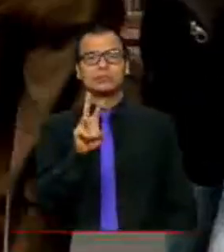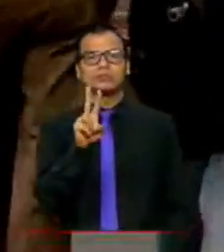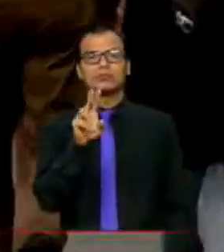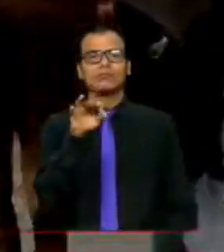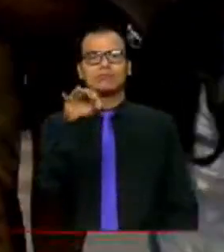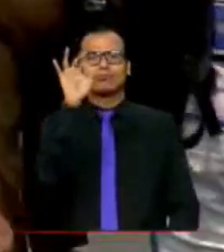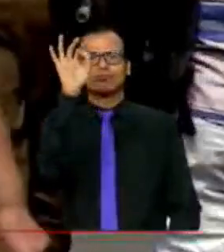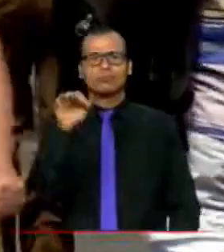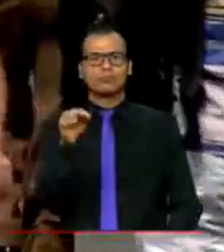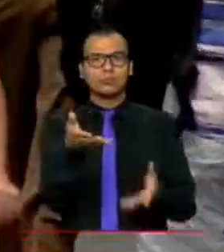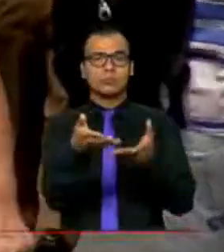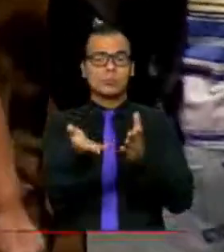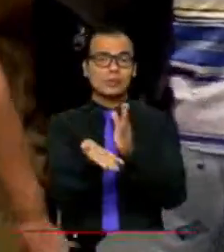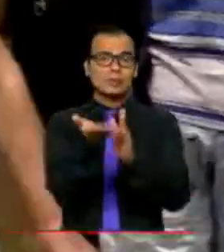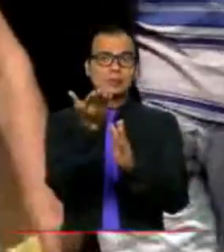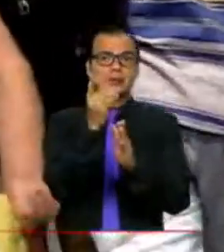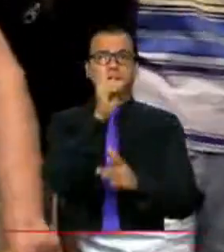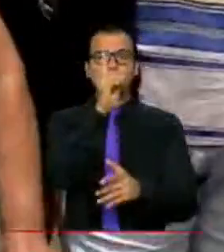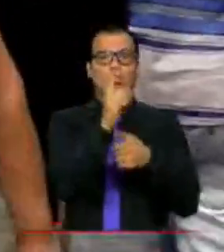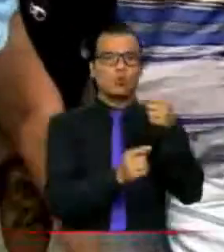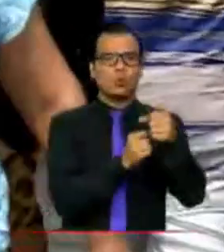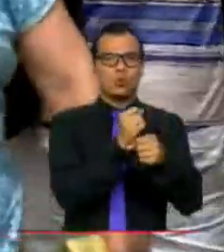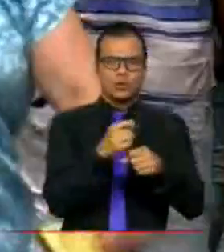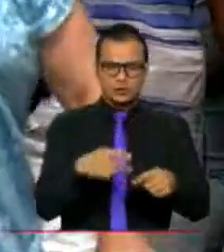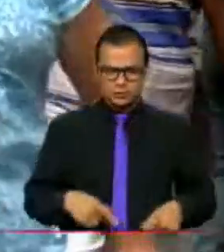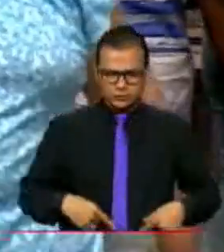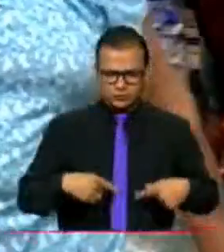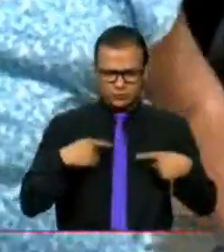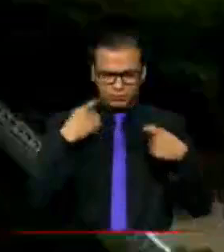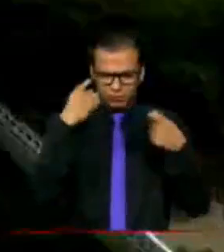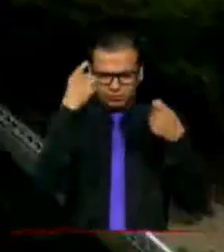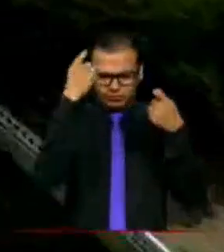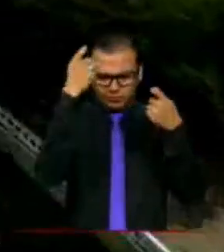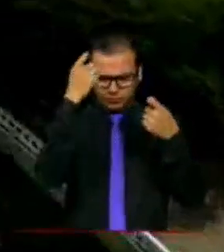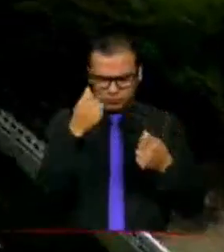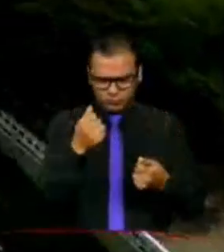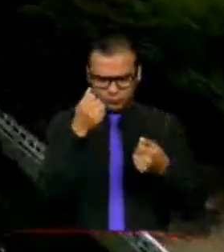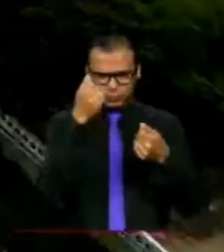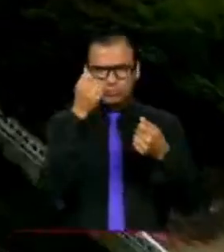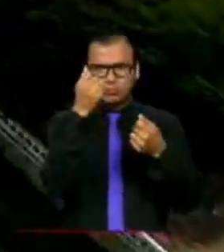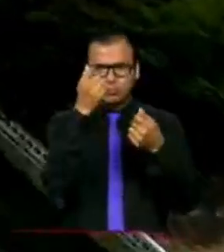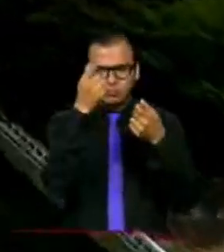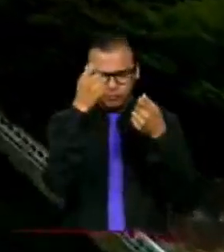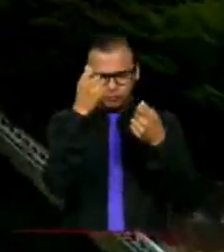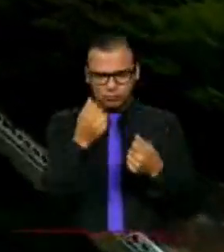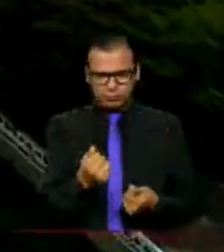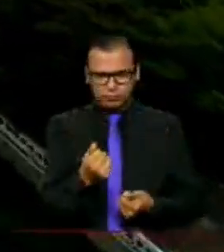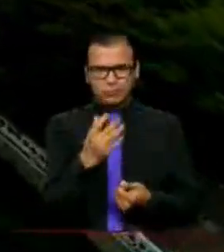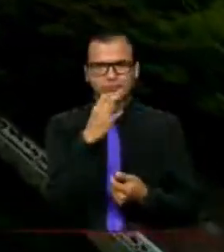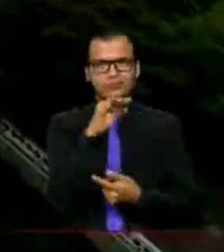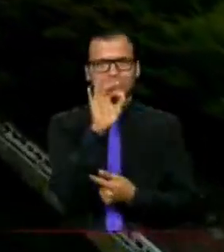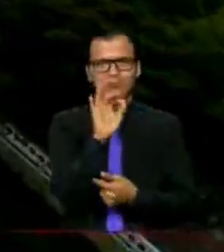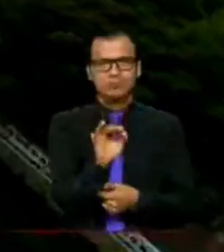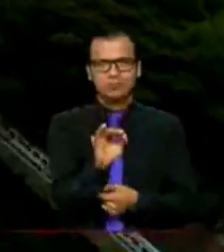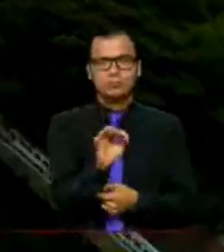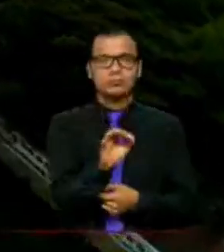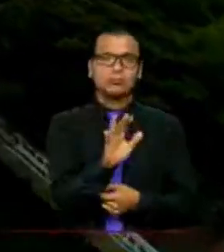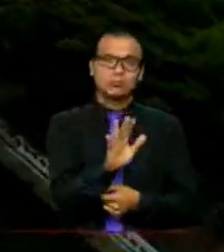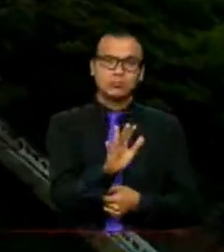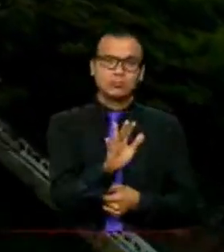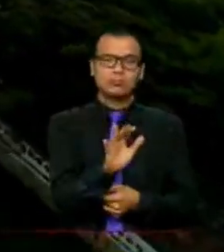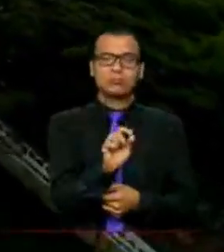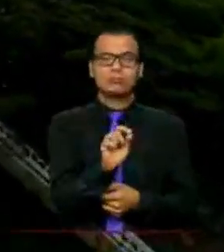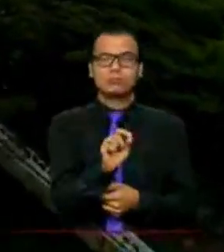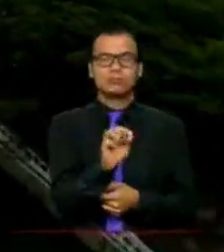y la variación anual de la inflación en Cali fue de 5.94%, como les mencionaba, por debajo del nacional, que se